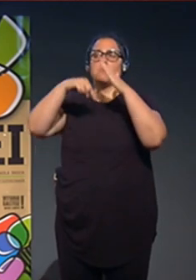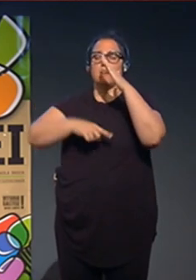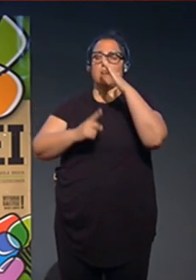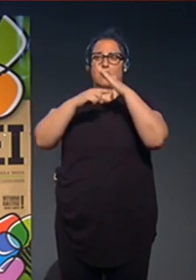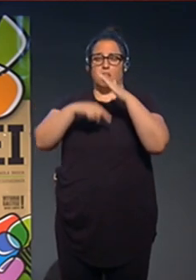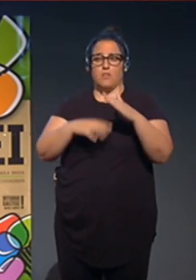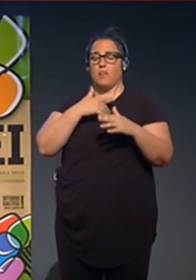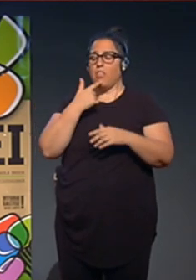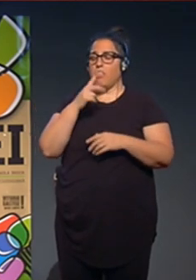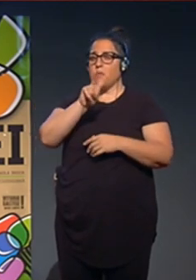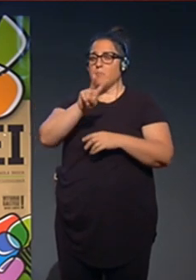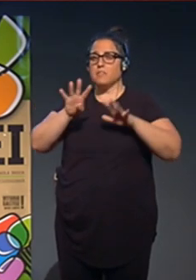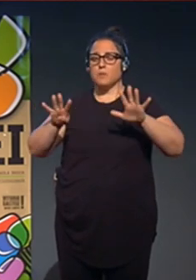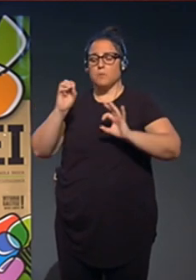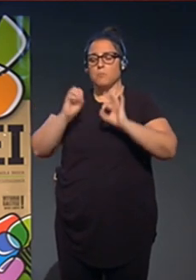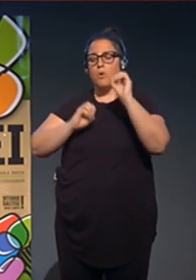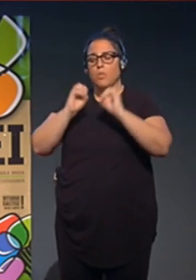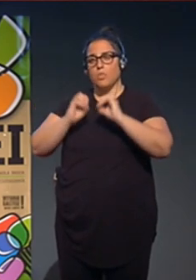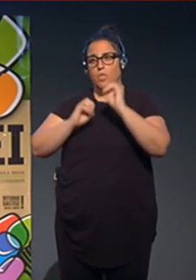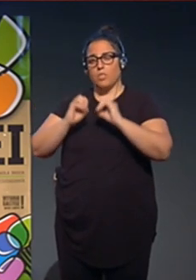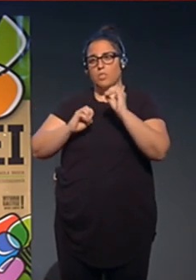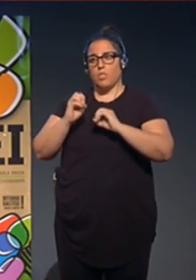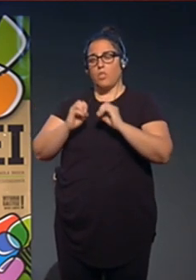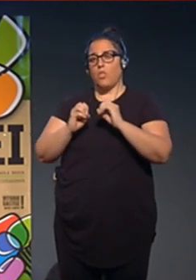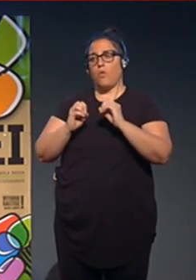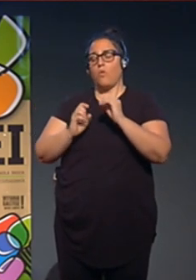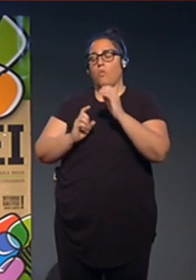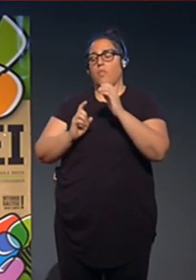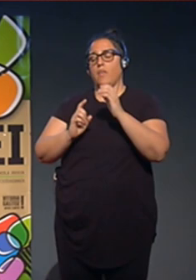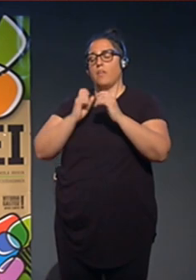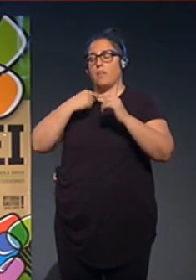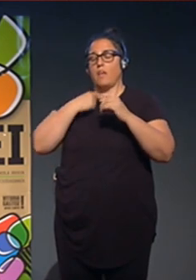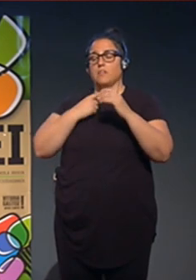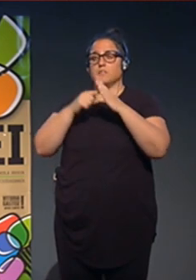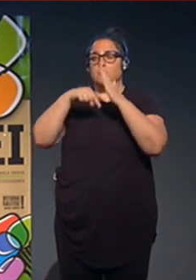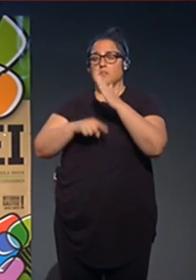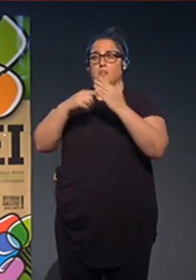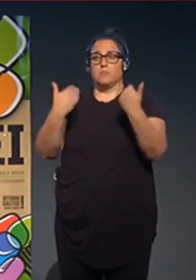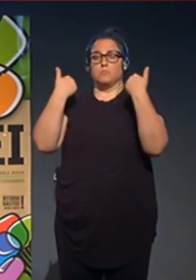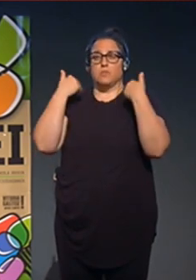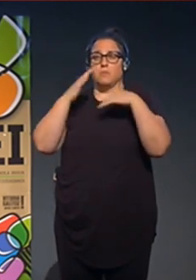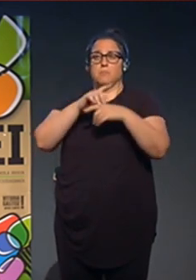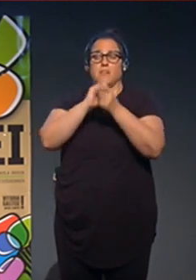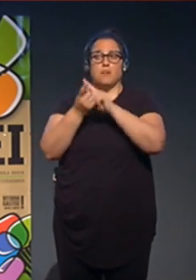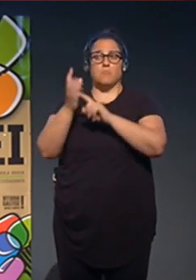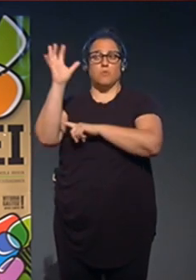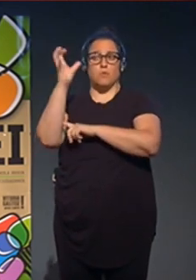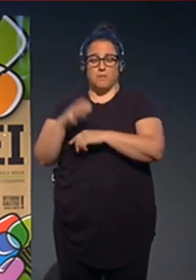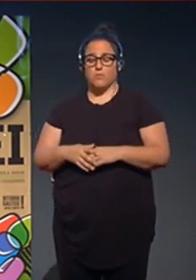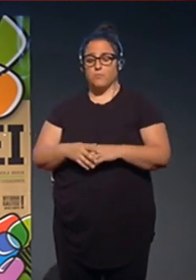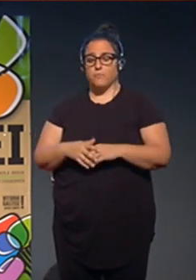29 de los gases de efecto invernadero responsables del cambio climático si consideramos solamente los